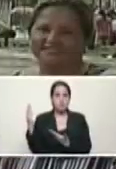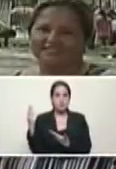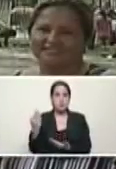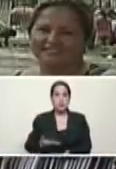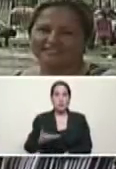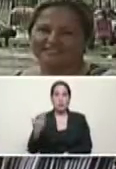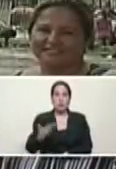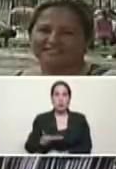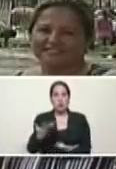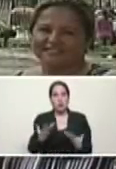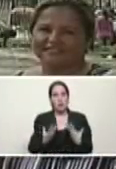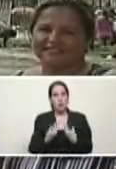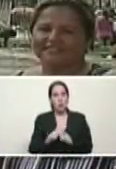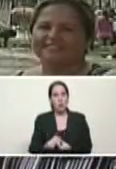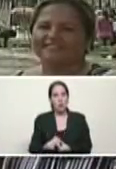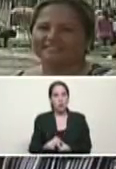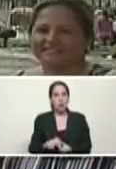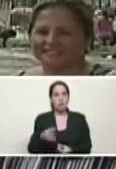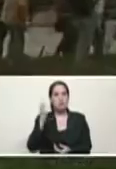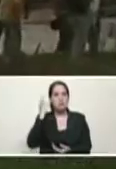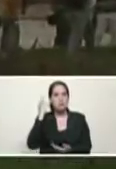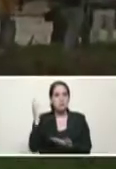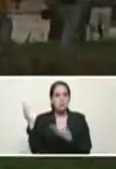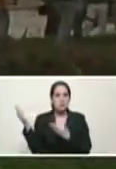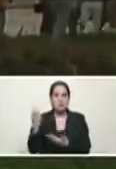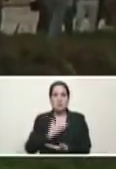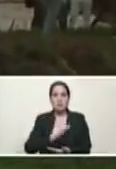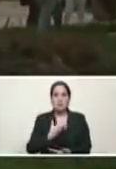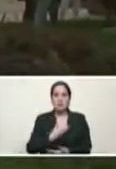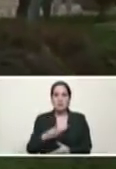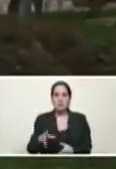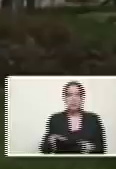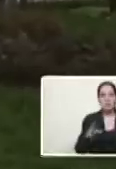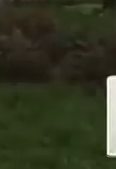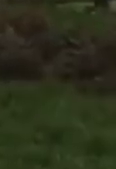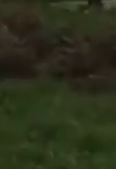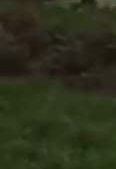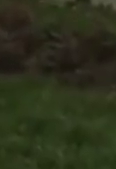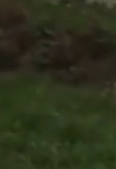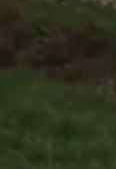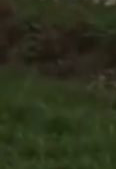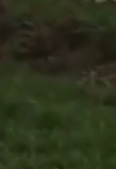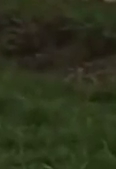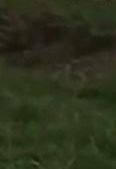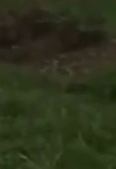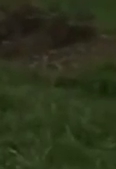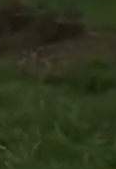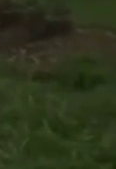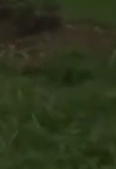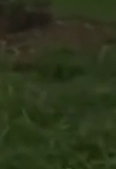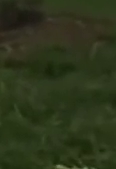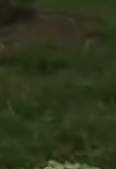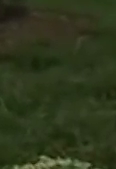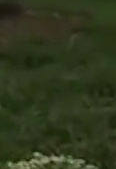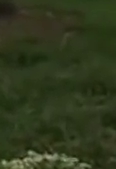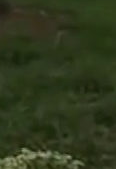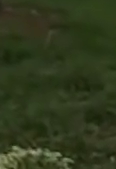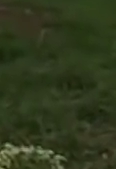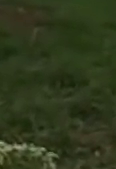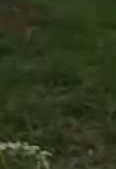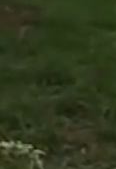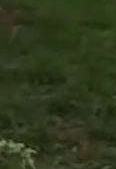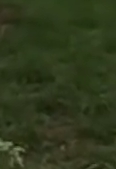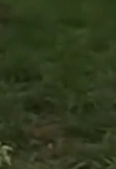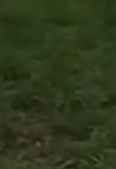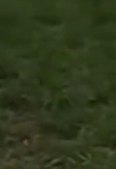nuestra alcaldesa Mayerlín Colmenares, que ha asumido todo lo que son los trabajos correspondientes a esta ciudad, y algo muy